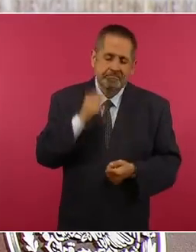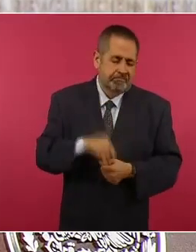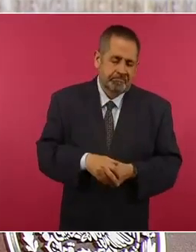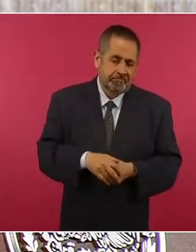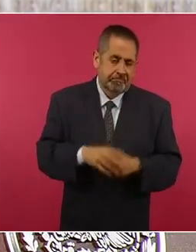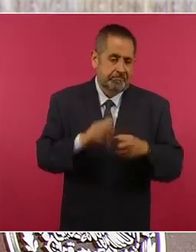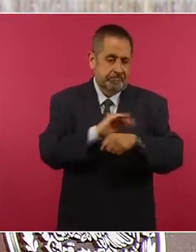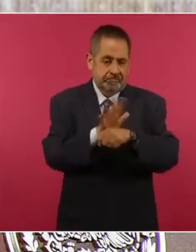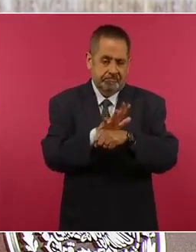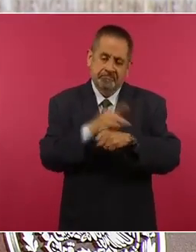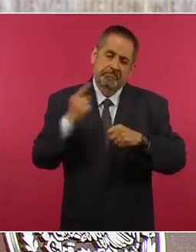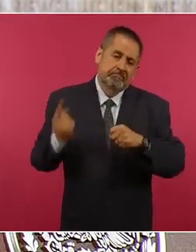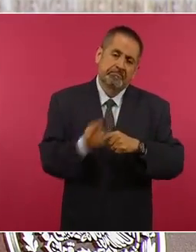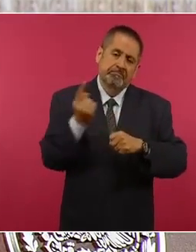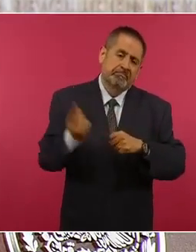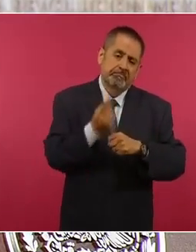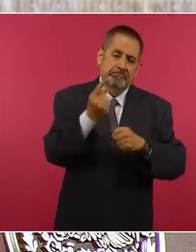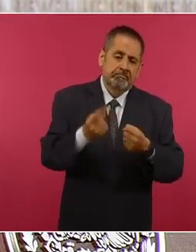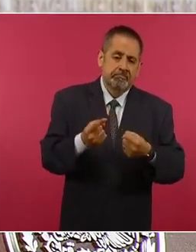del todo,